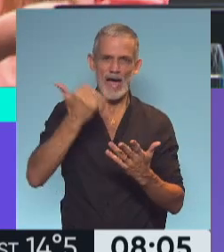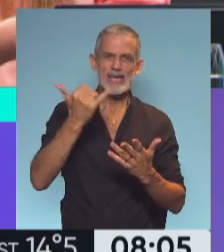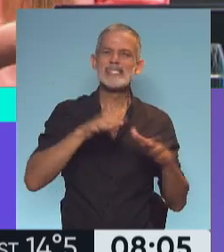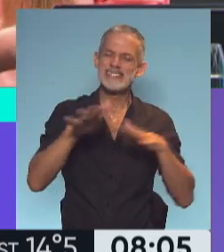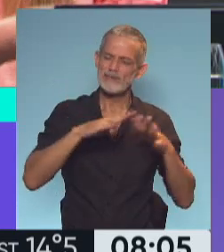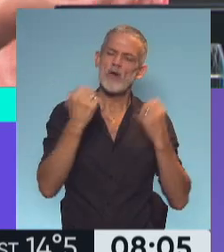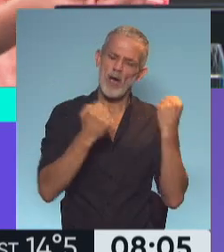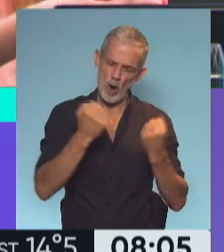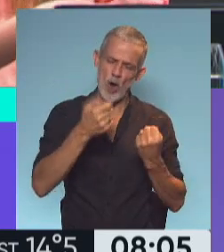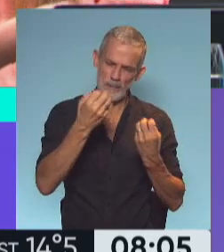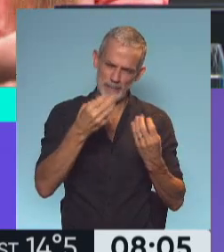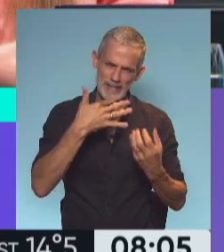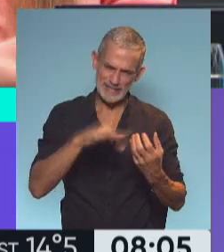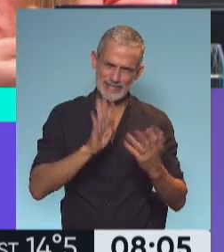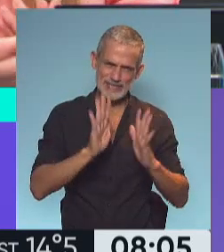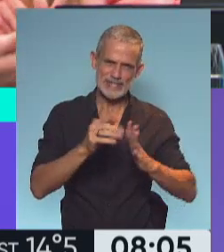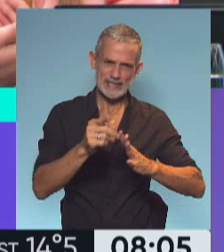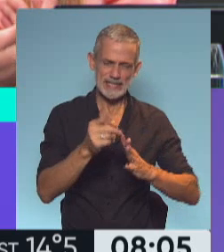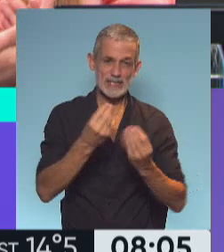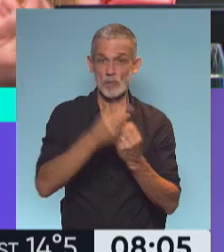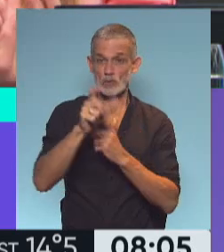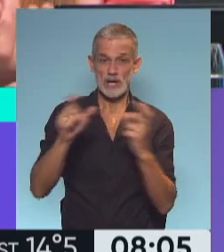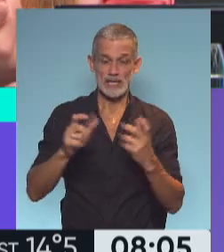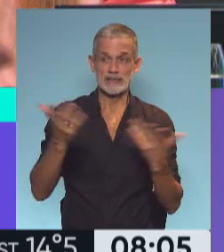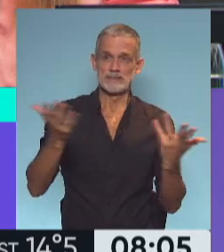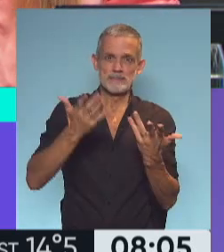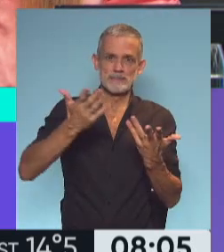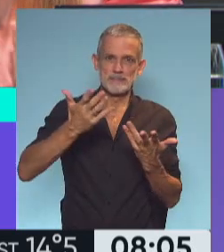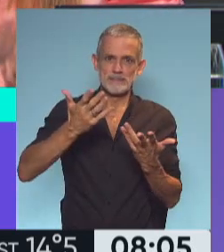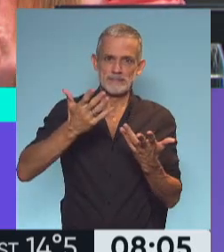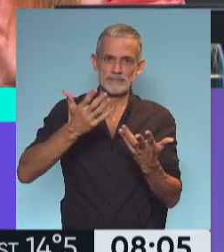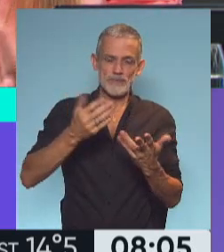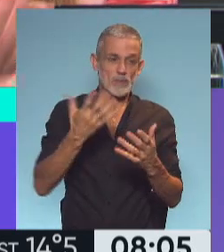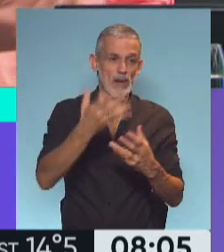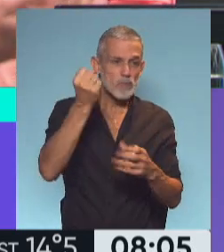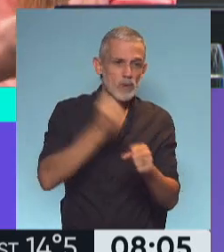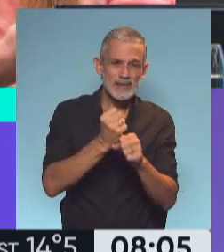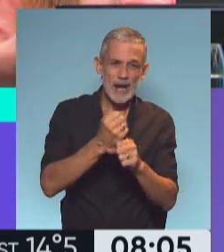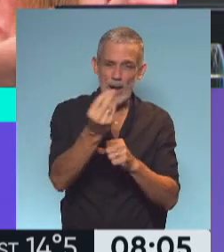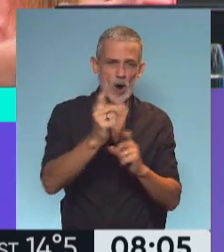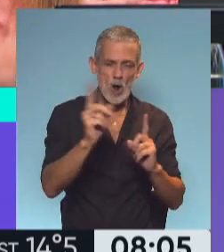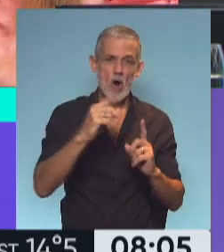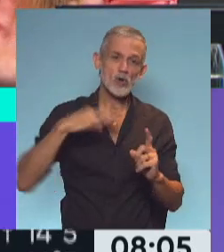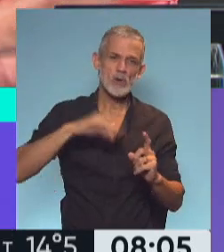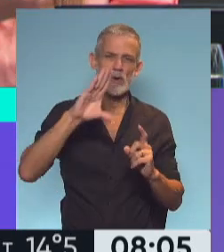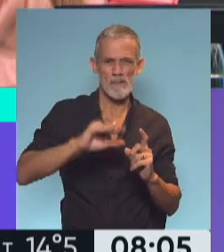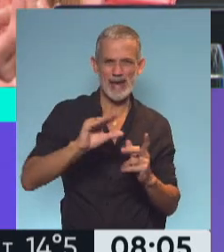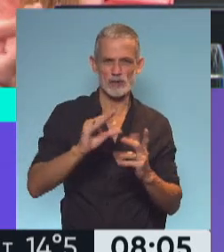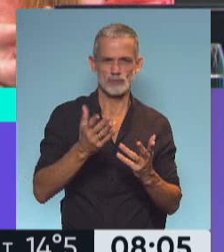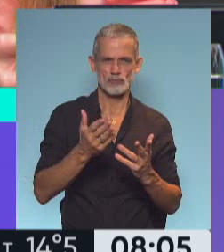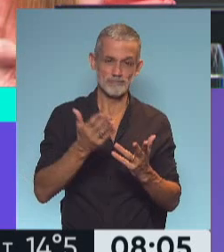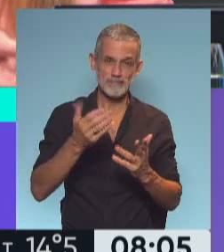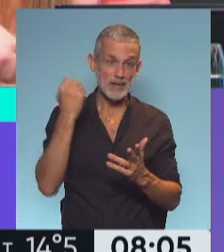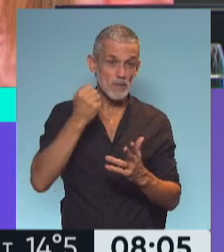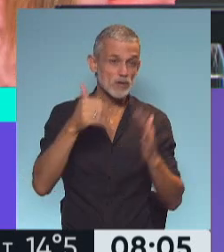situación económica, claro, que es lo que se plantea. Mucha gente que todavía no recuperó su trabajo, que está ganando menos, pero lo más